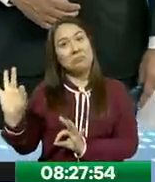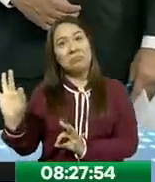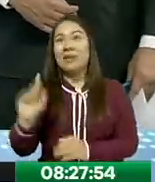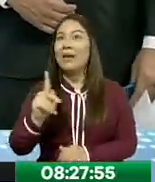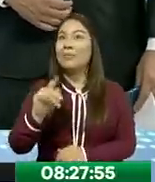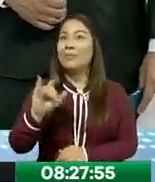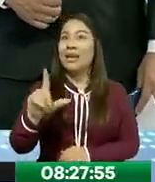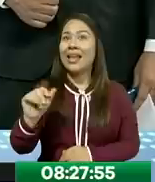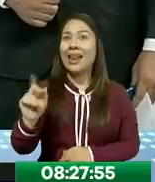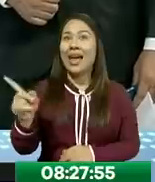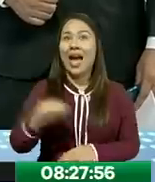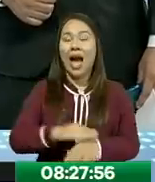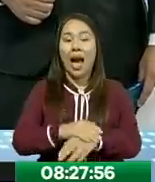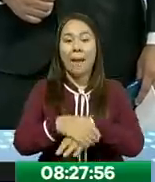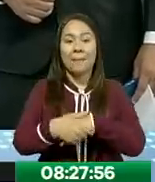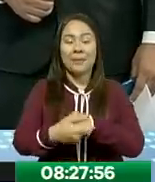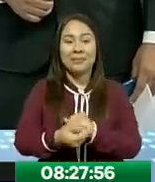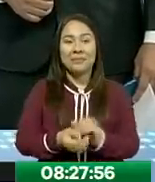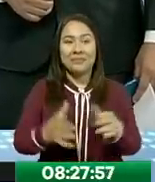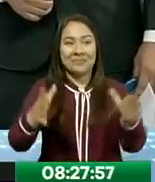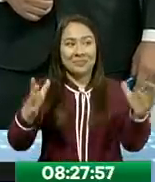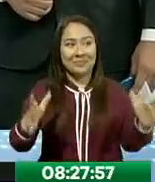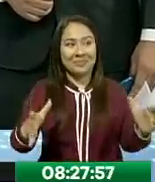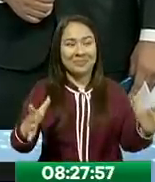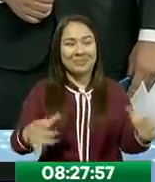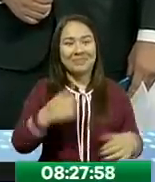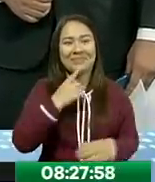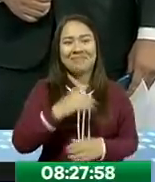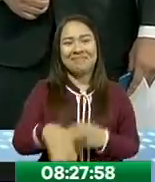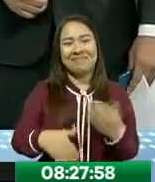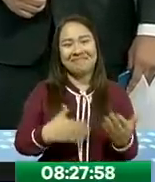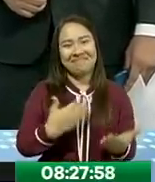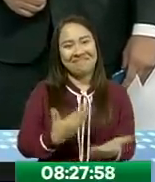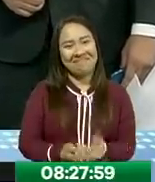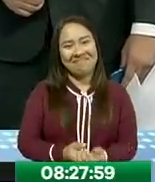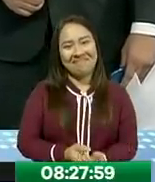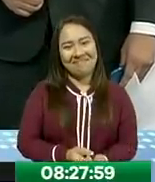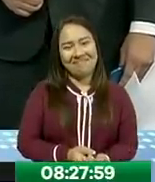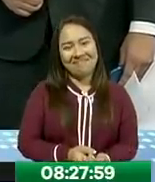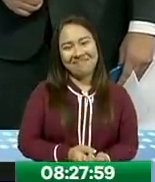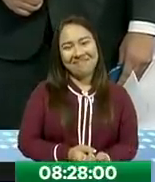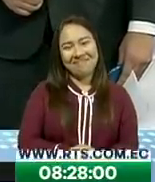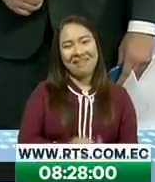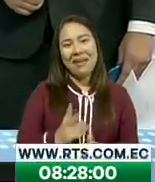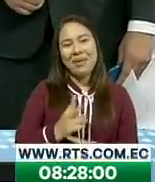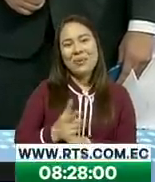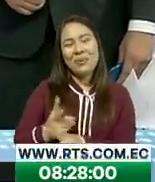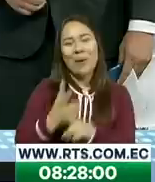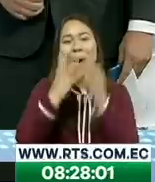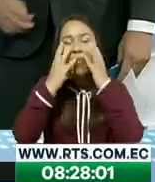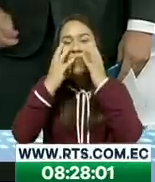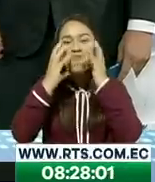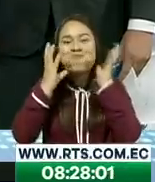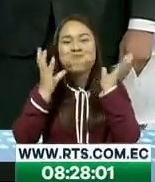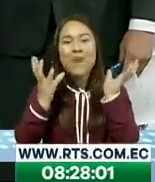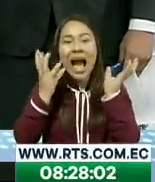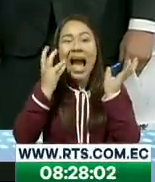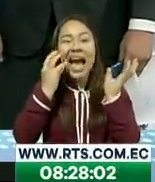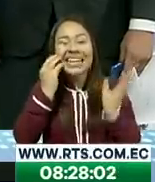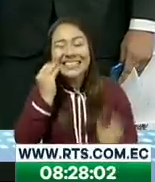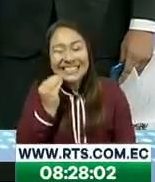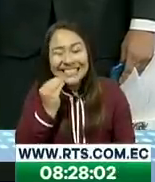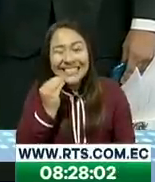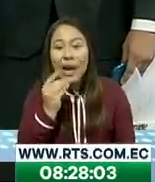usted a propósito de las piernas. Ahí está, mire, cuidado, cuidado, dice, cuidado los cachetes, dice, se los muerde, dice también,